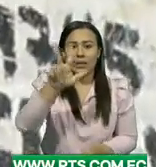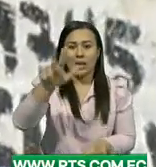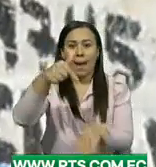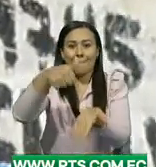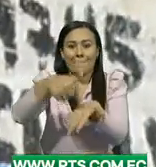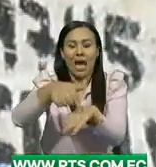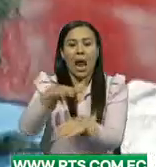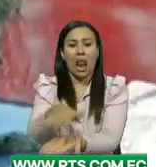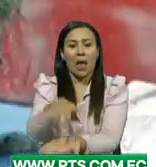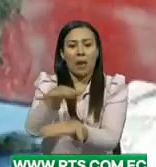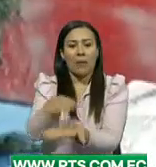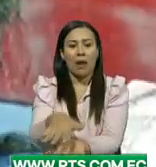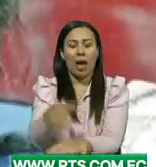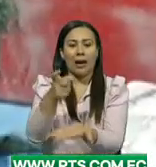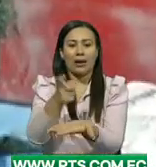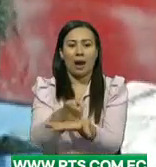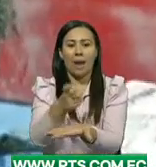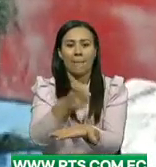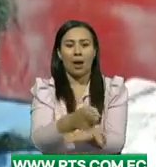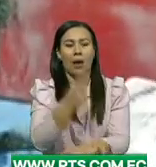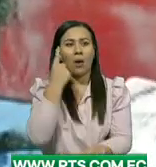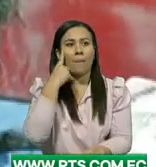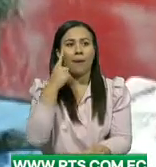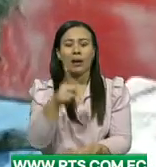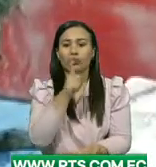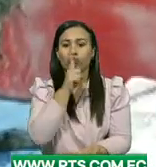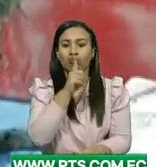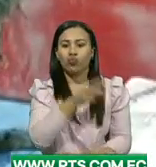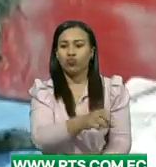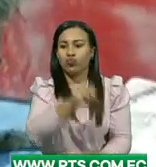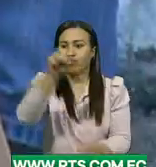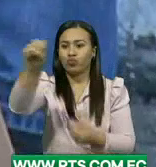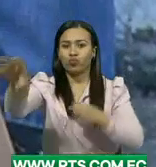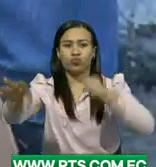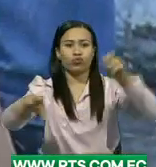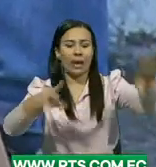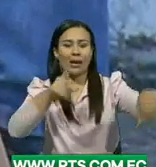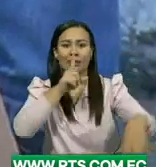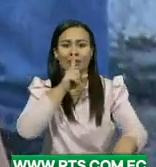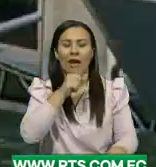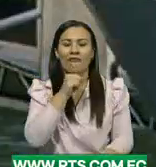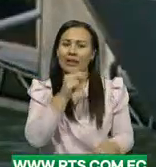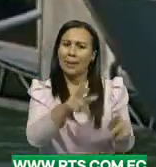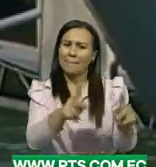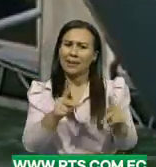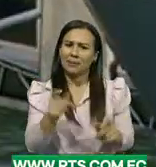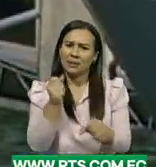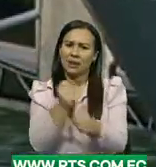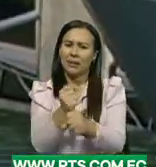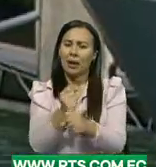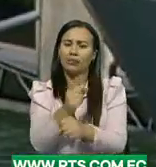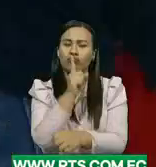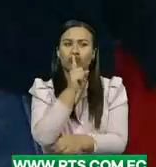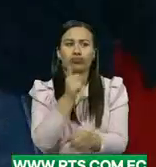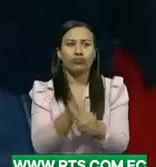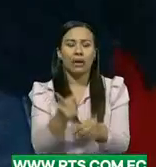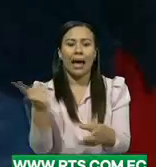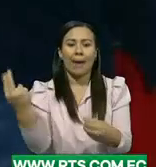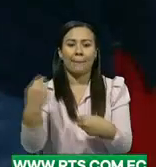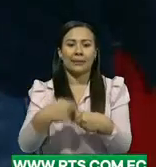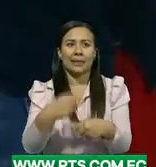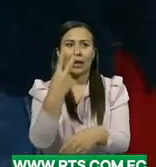de camarón que probablemente serían desembarcados en muelles clandestinos. Durante el operativo participaron